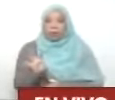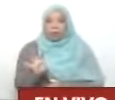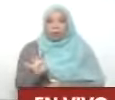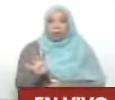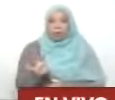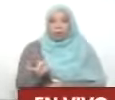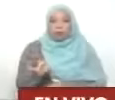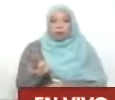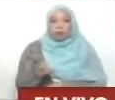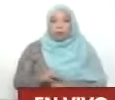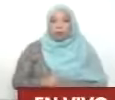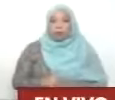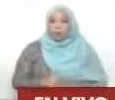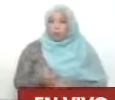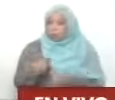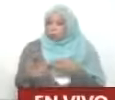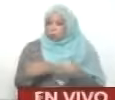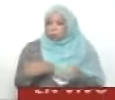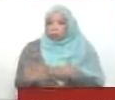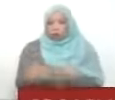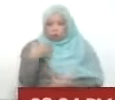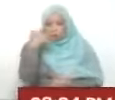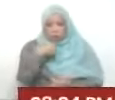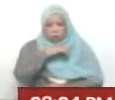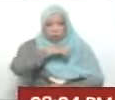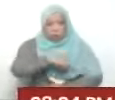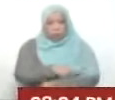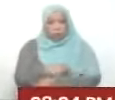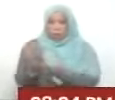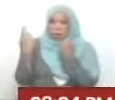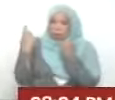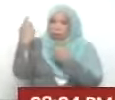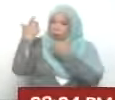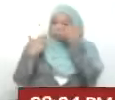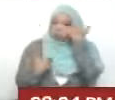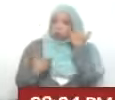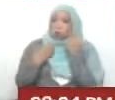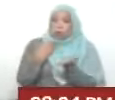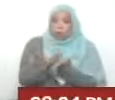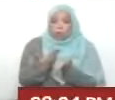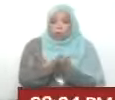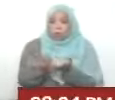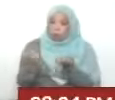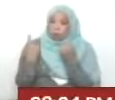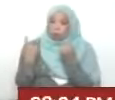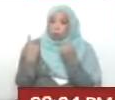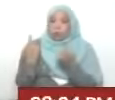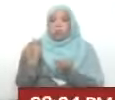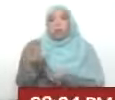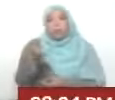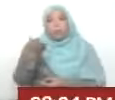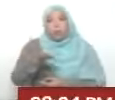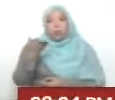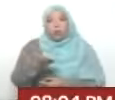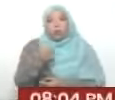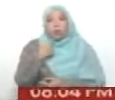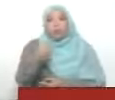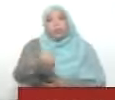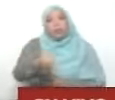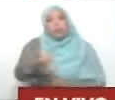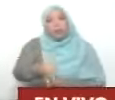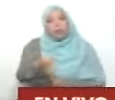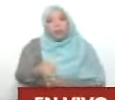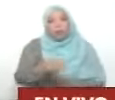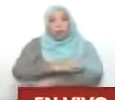Pero uno ha echado para adelante, chicos. Y Chávez nos forjó y nos dejó el proyecto. Y lo más importante es la honestidad,